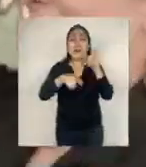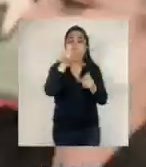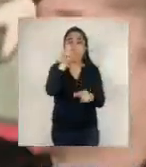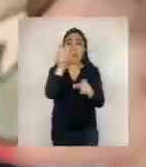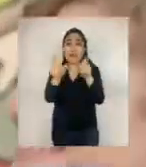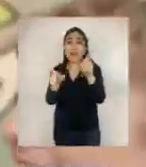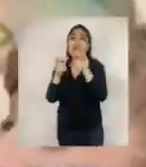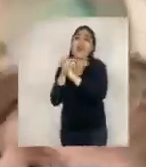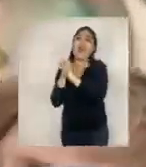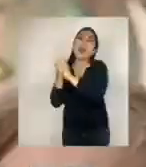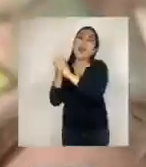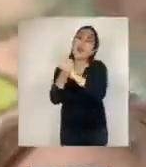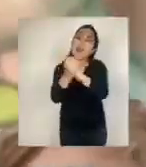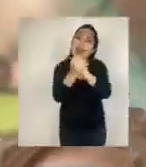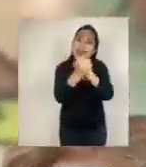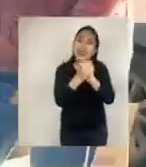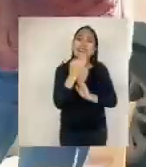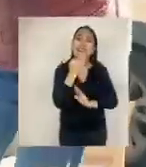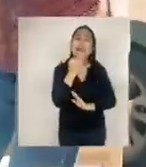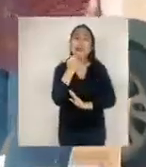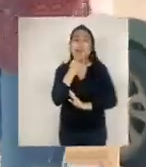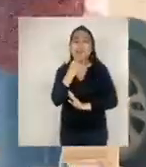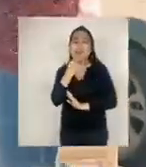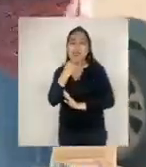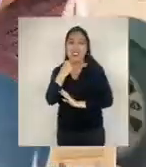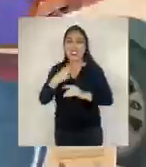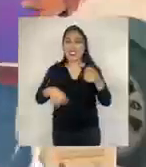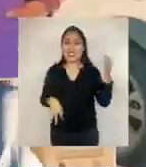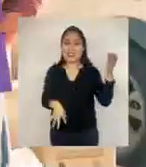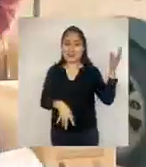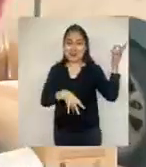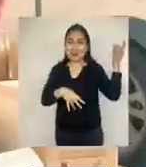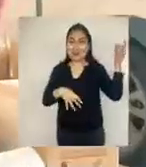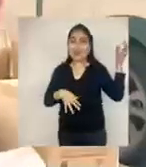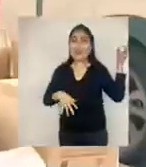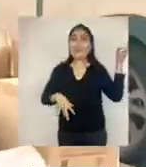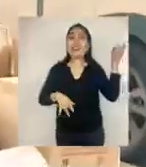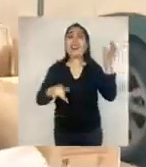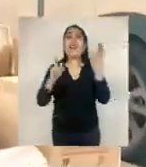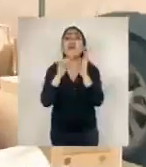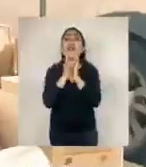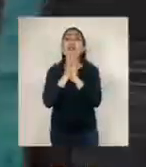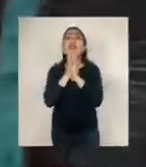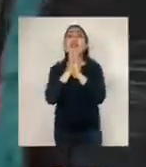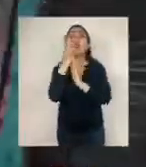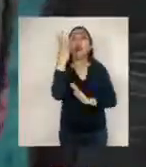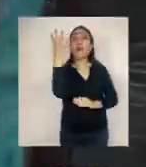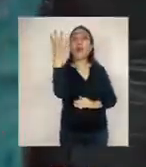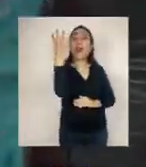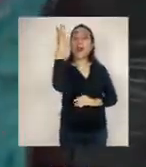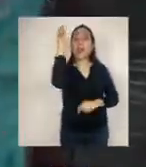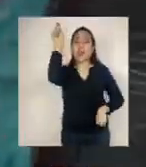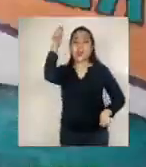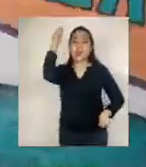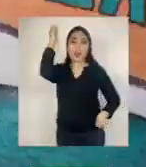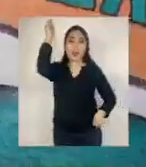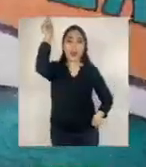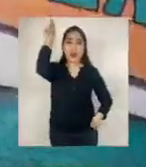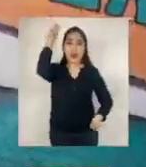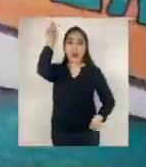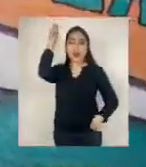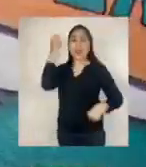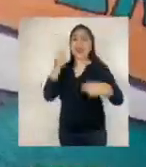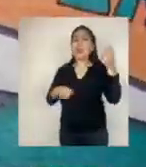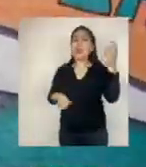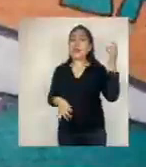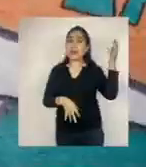dirigiendo su trabajo audiovisual, pero siempre estamos con la oreja abierta, siempre estamos en la escucha. Atentos. Si nosotros dejamos de escuchar, entonces ya no vamos a poder hacer lo